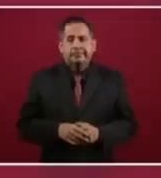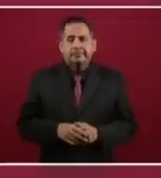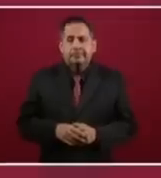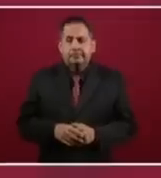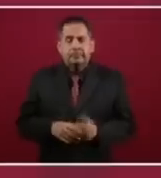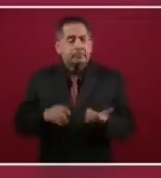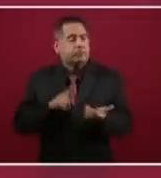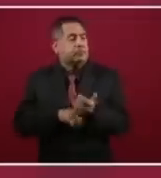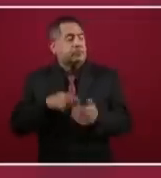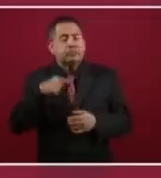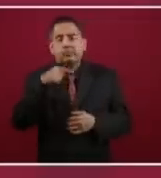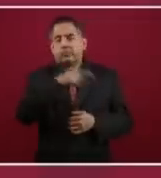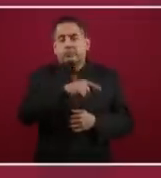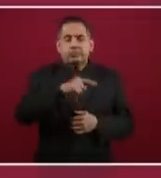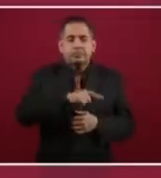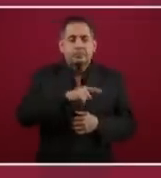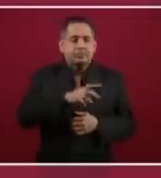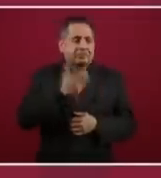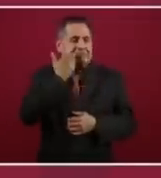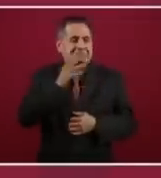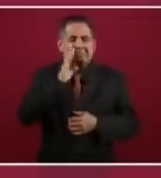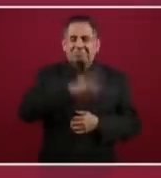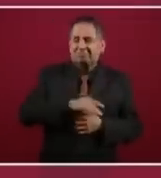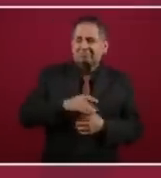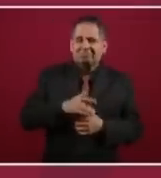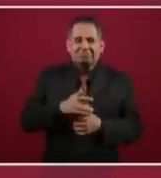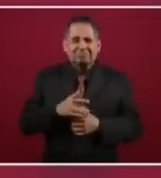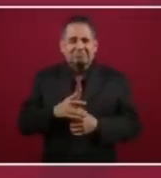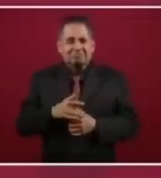que se actuara de mala fe,